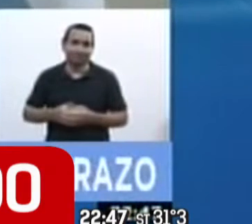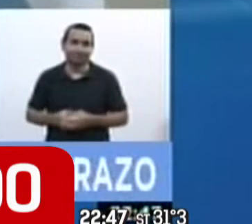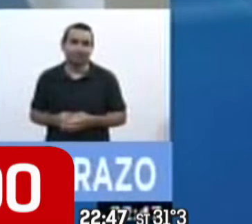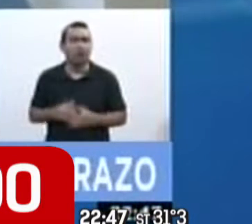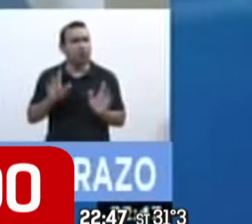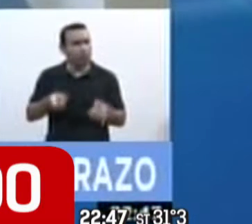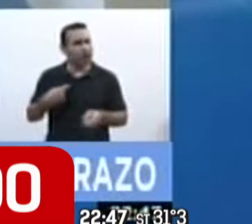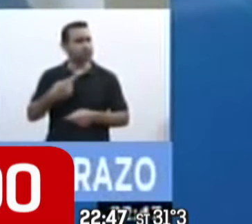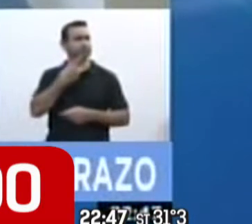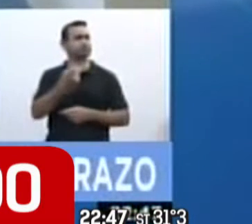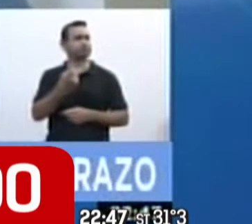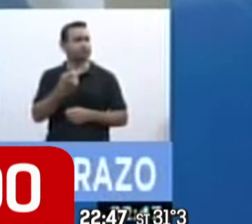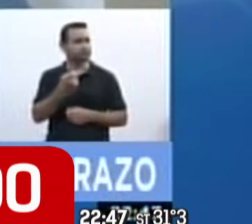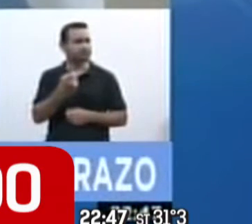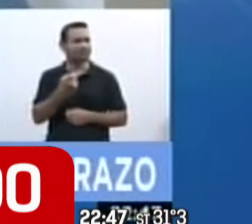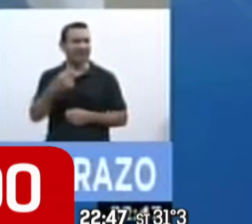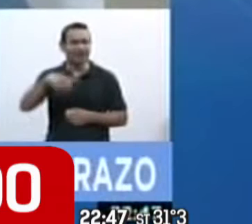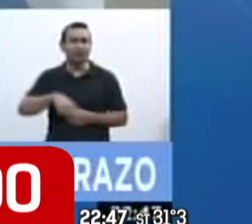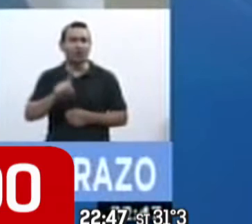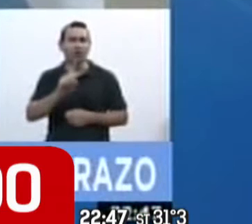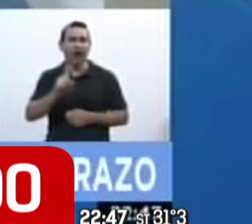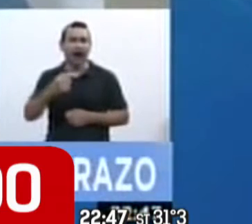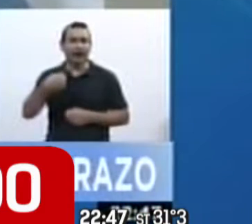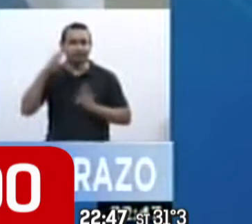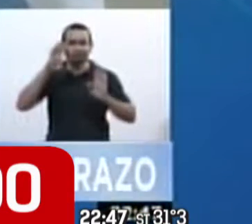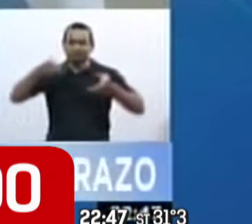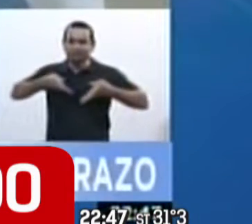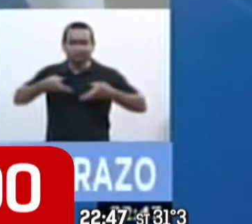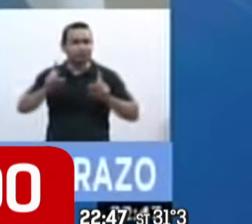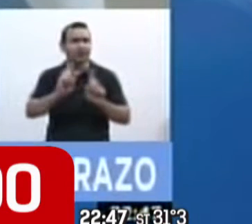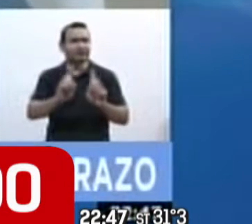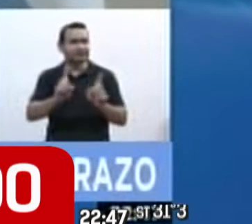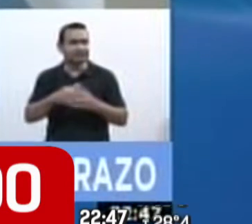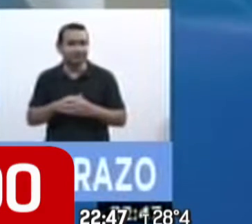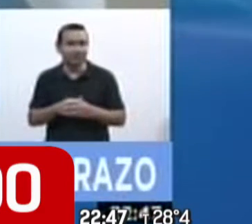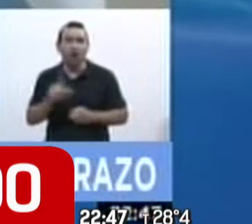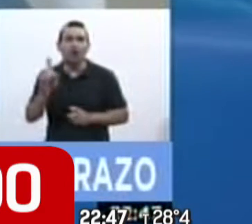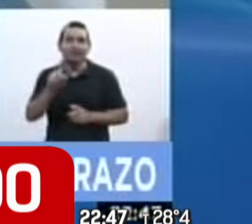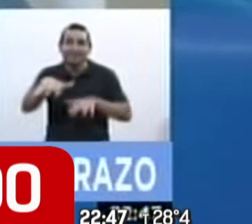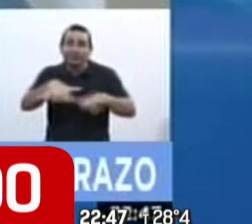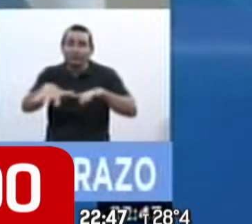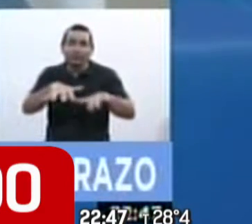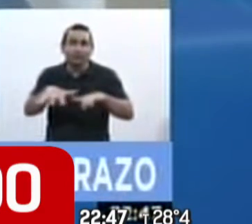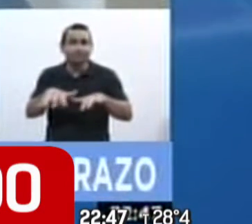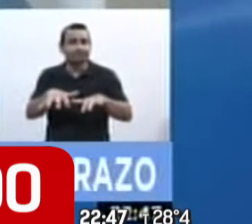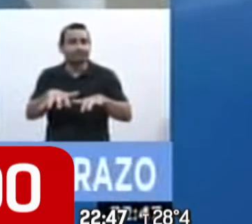Pero me di cuenta que esto no se trata de mí. No es una situación